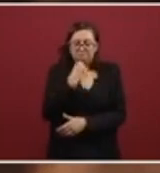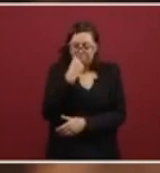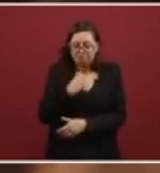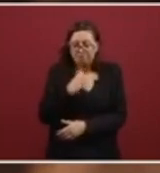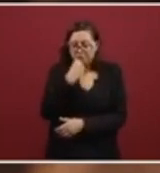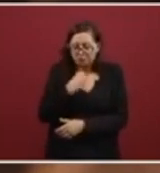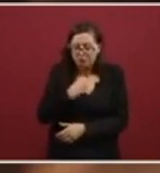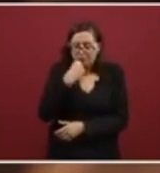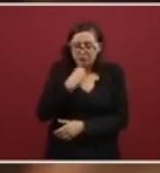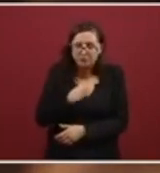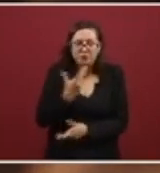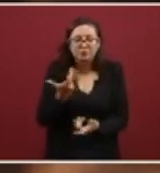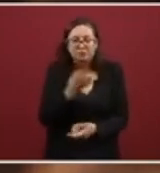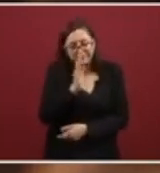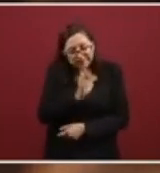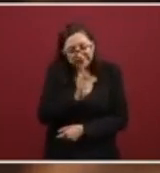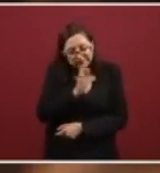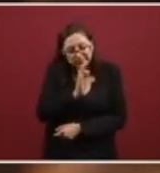habían podido.